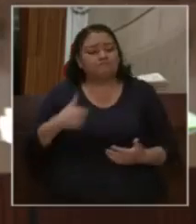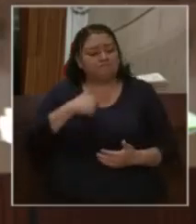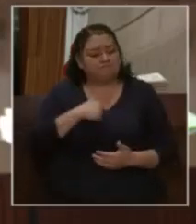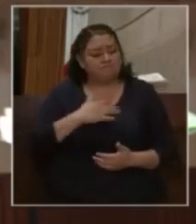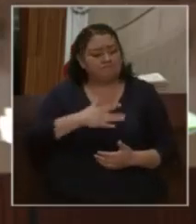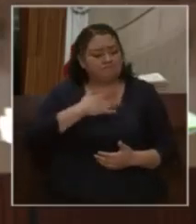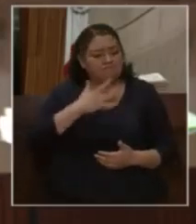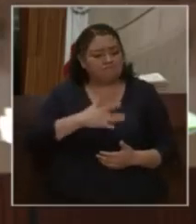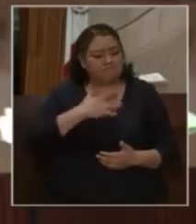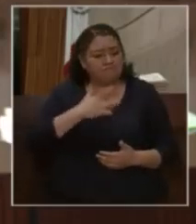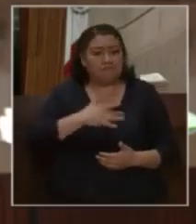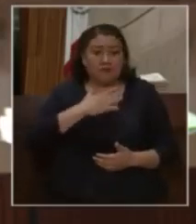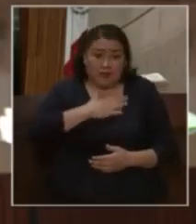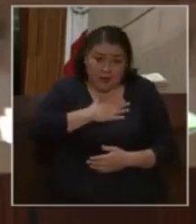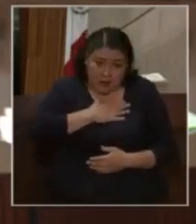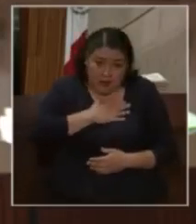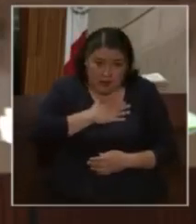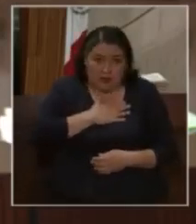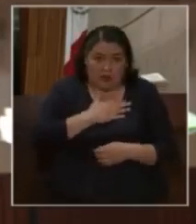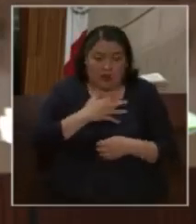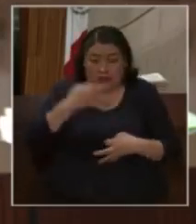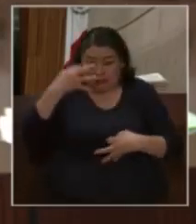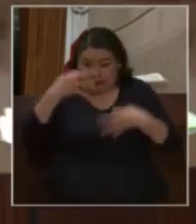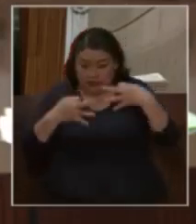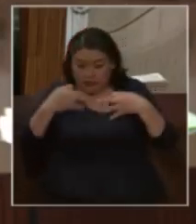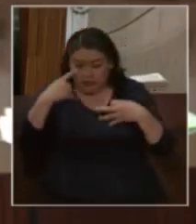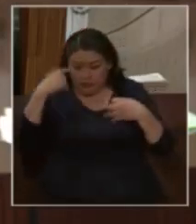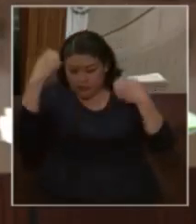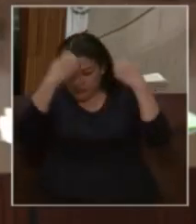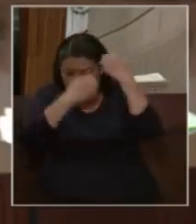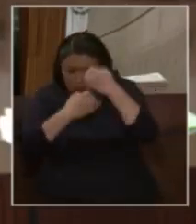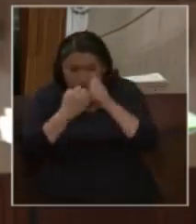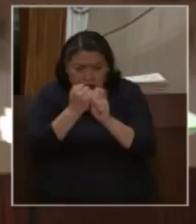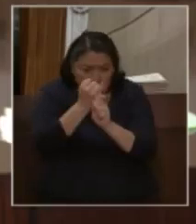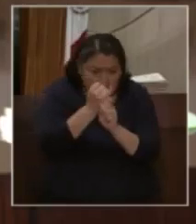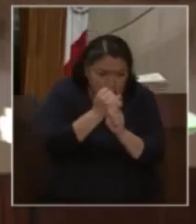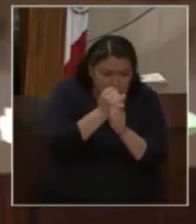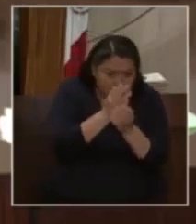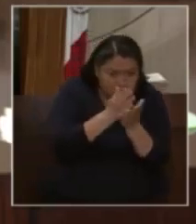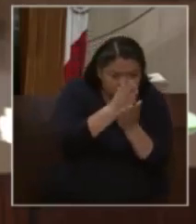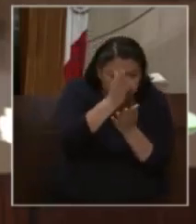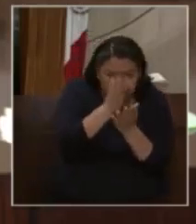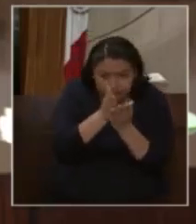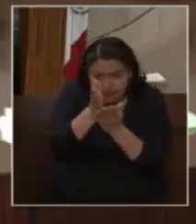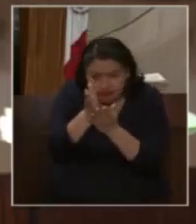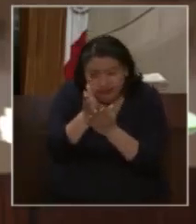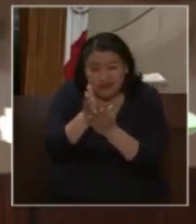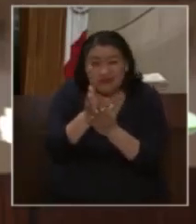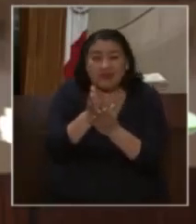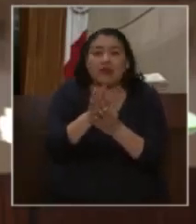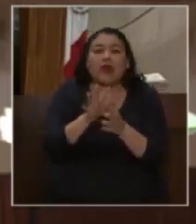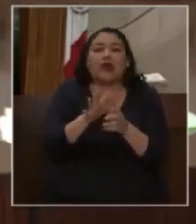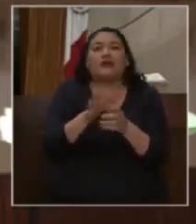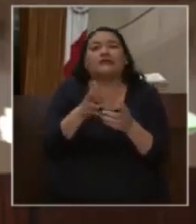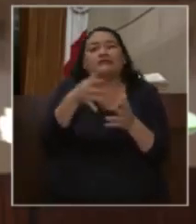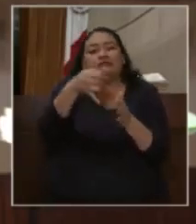Yo advierto en este asunto que muchas de las líneas de investigación no se agotaron,